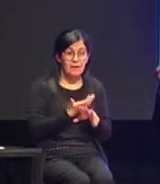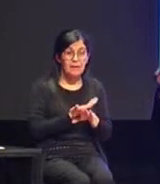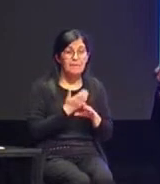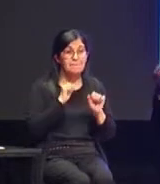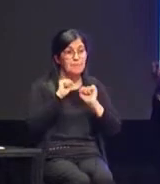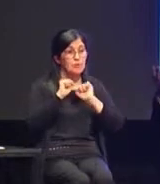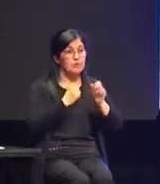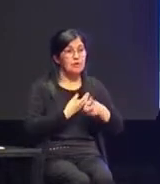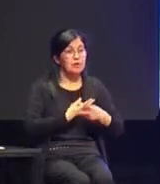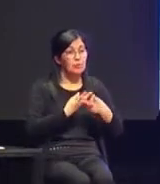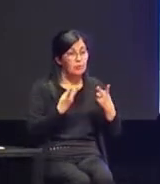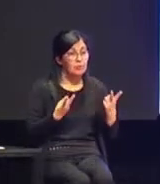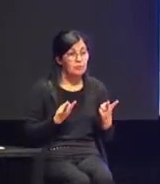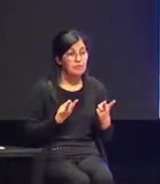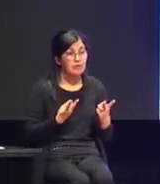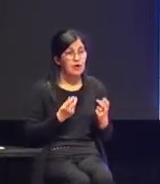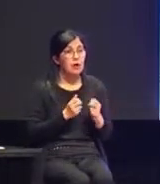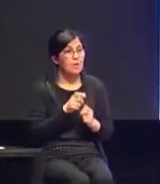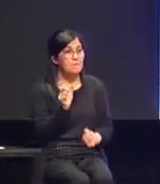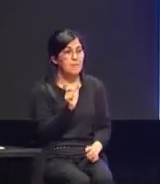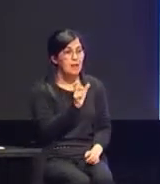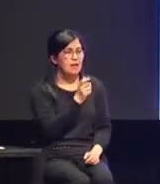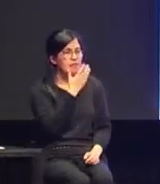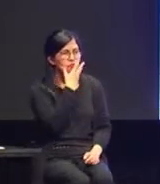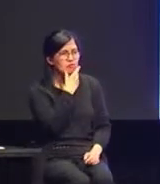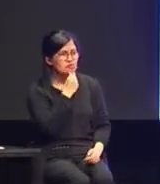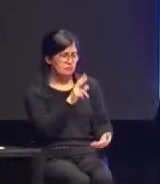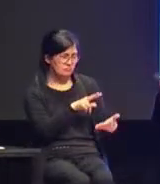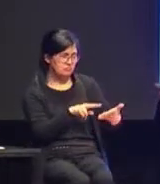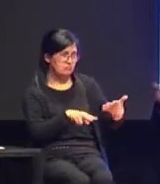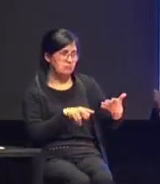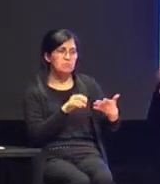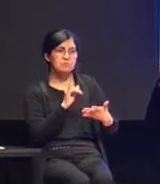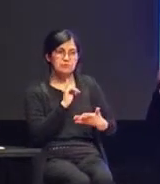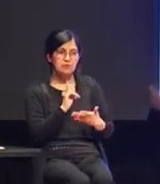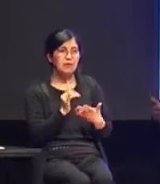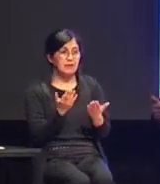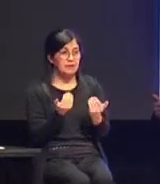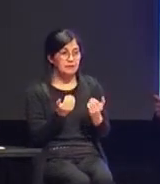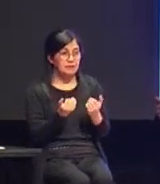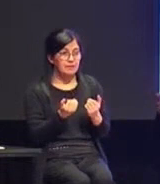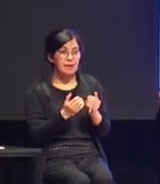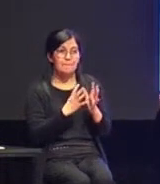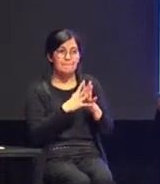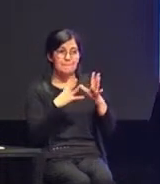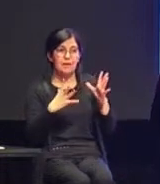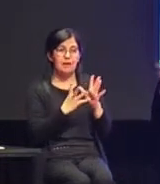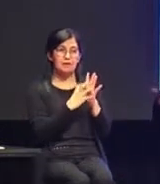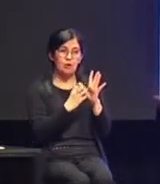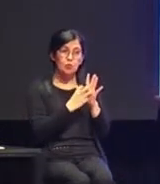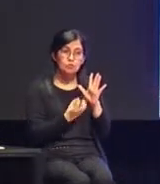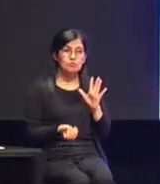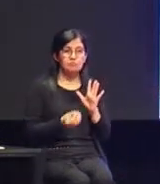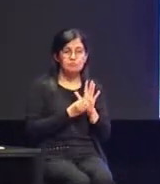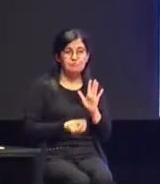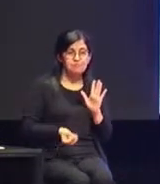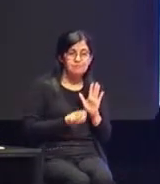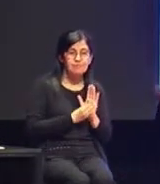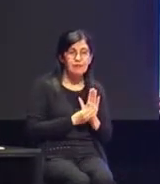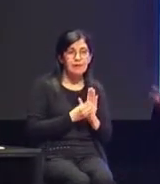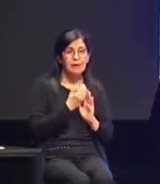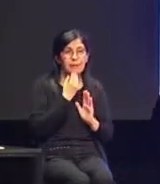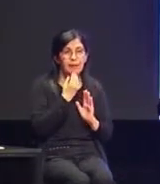pública, fuera de palabras bonitas, vamos a tener específicamente recursos, vamos a